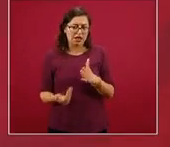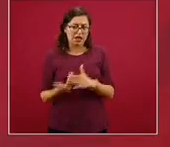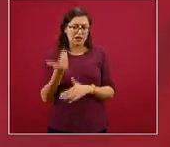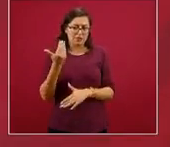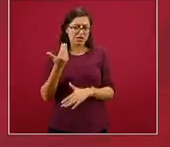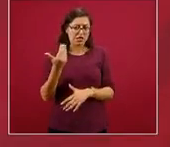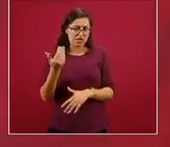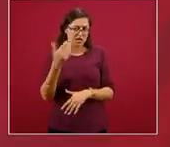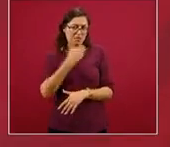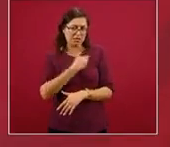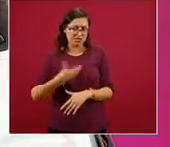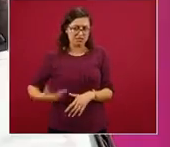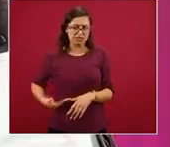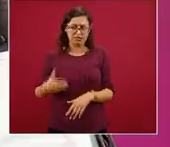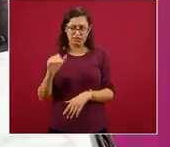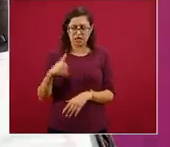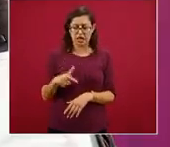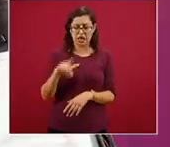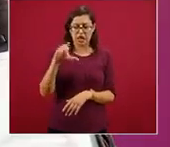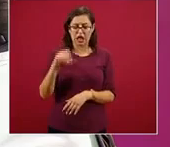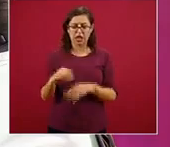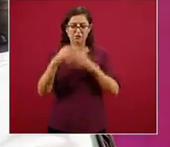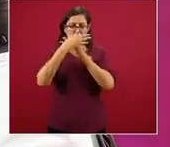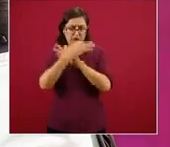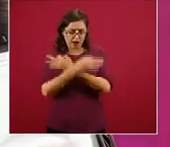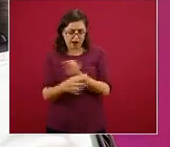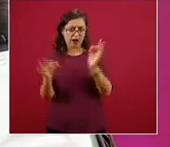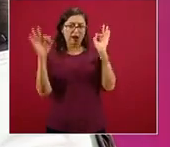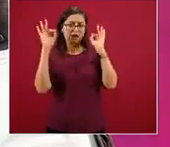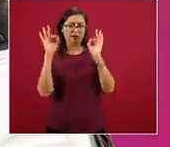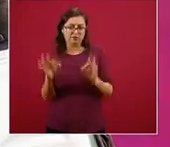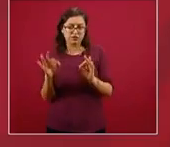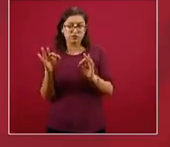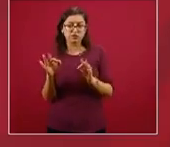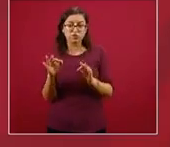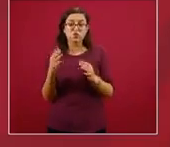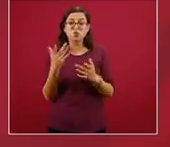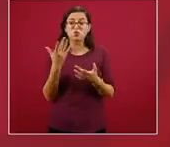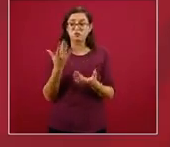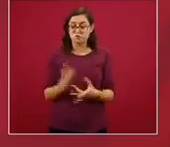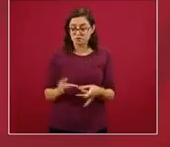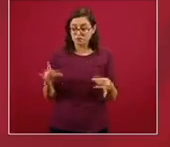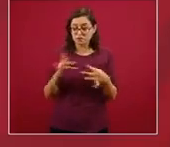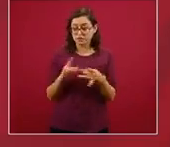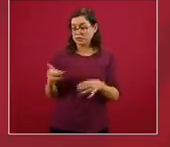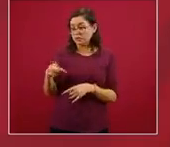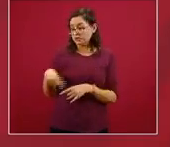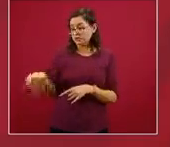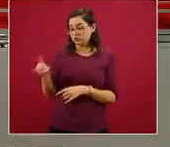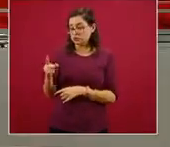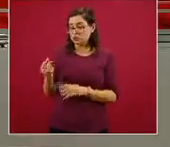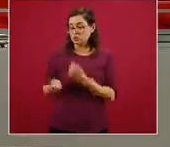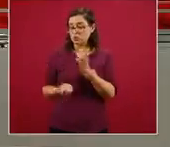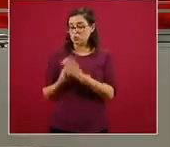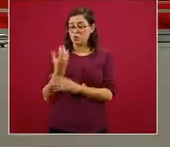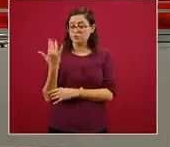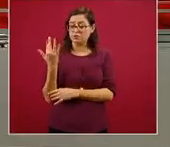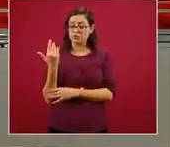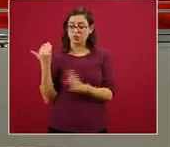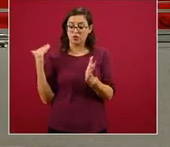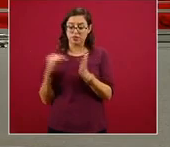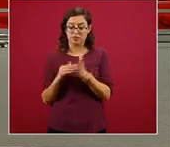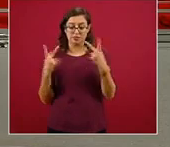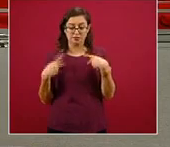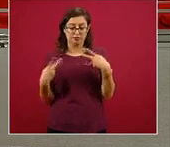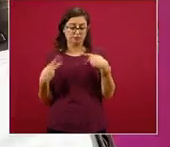día de hoy, precisamente, que el presidente de la República comentó que de entrada todas estas personas, estas más de